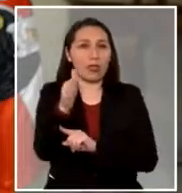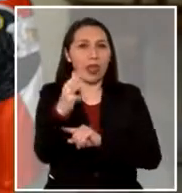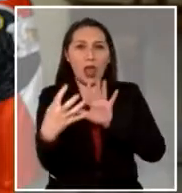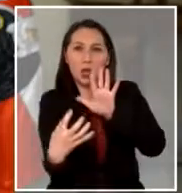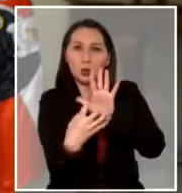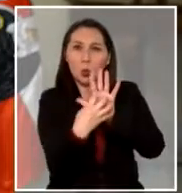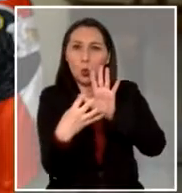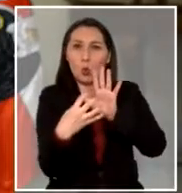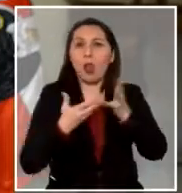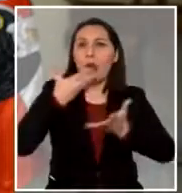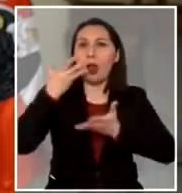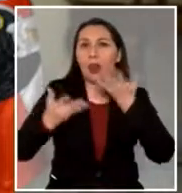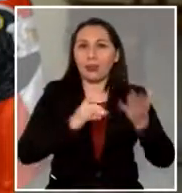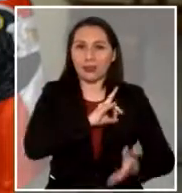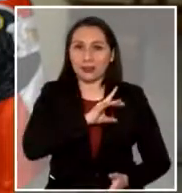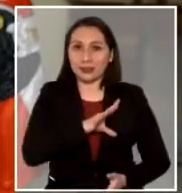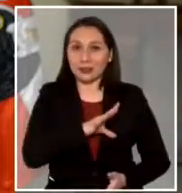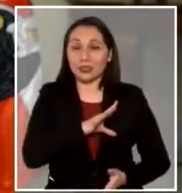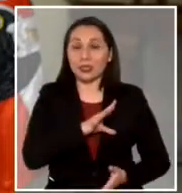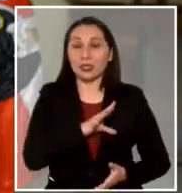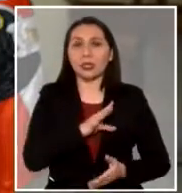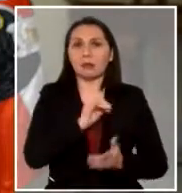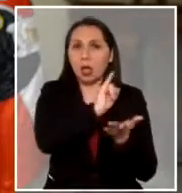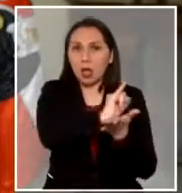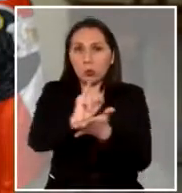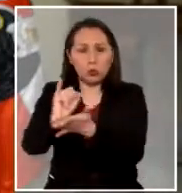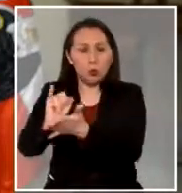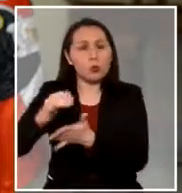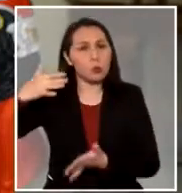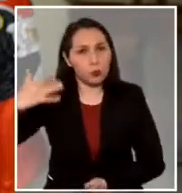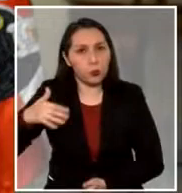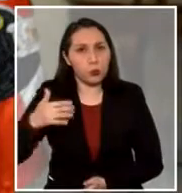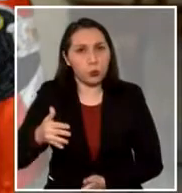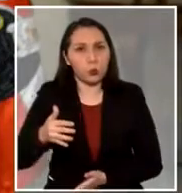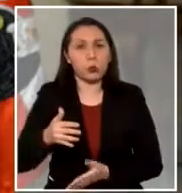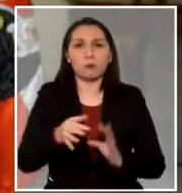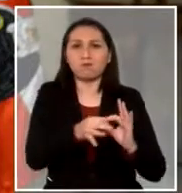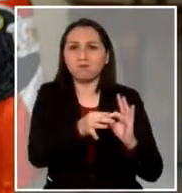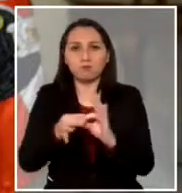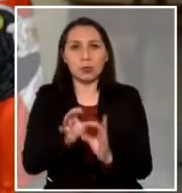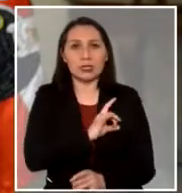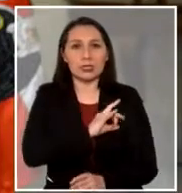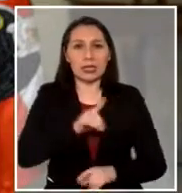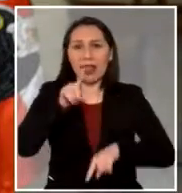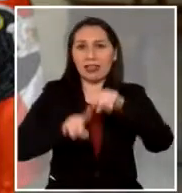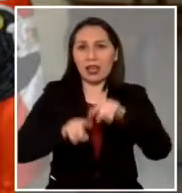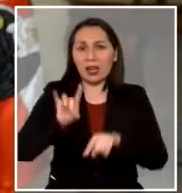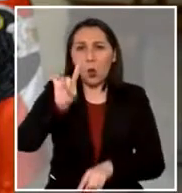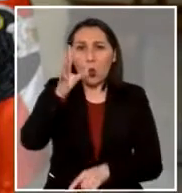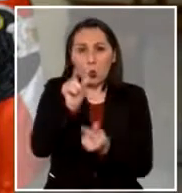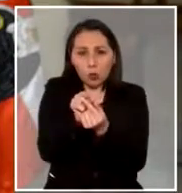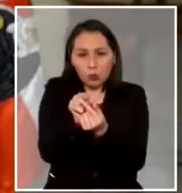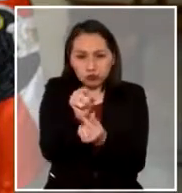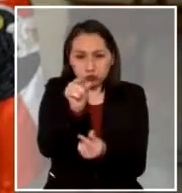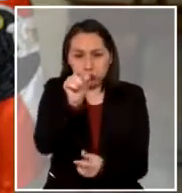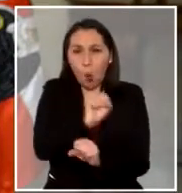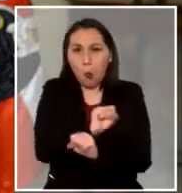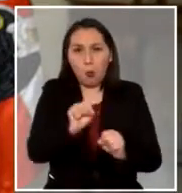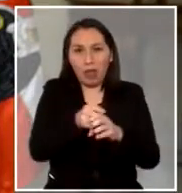el escudo el himno nacional las instituciones fundamentales la definición de chile como un territorio único e indivisible